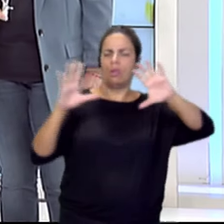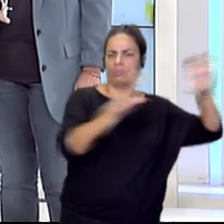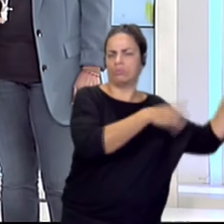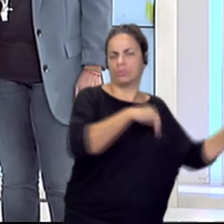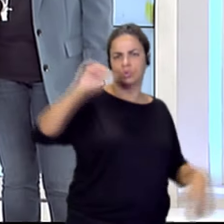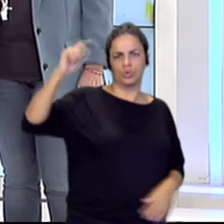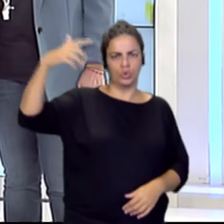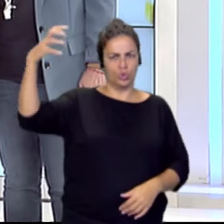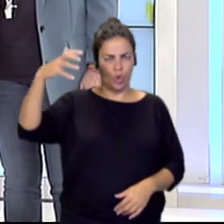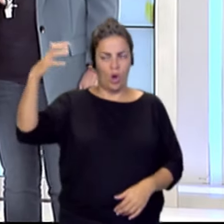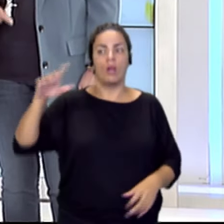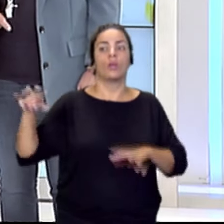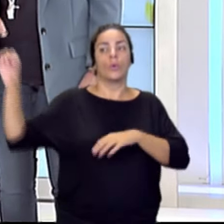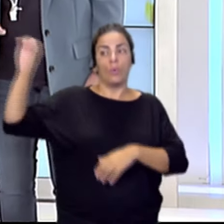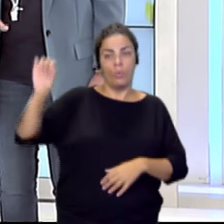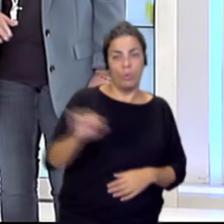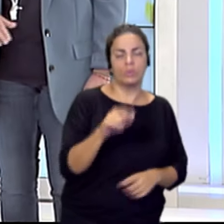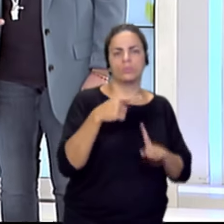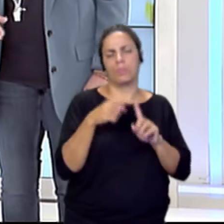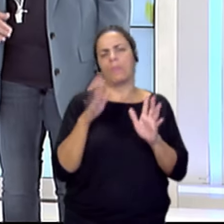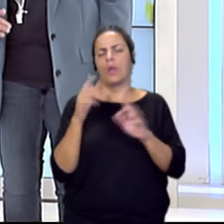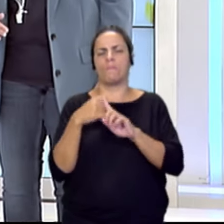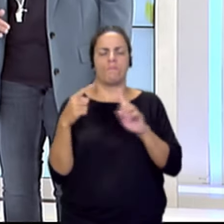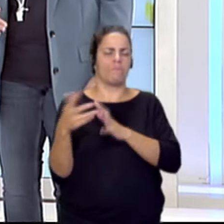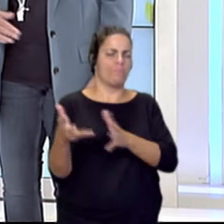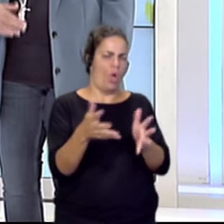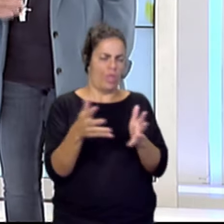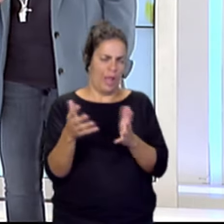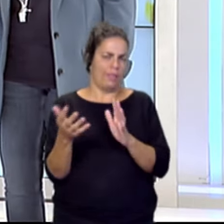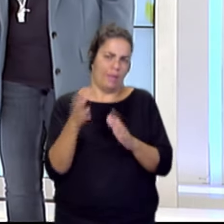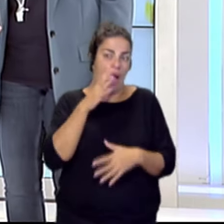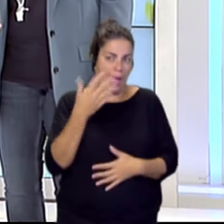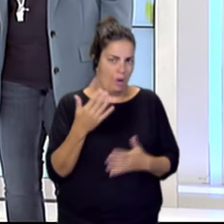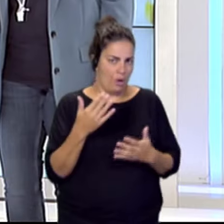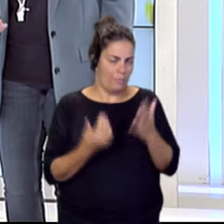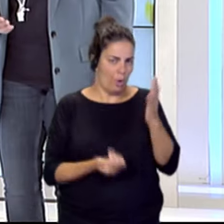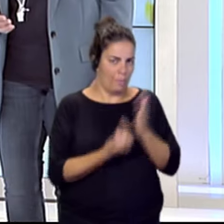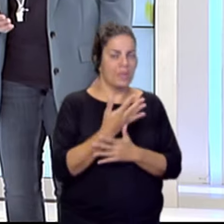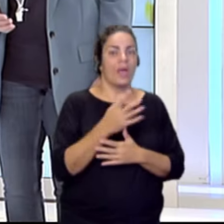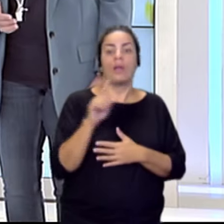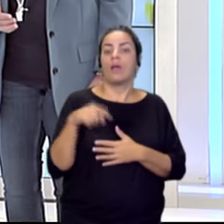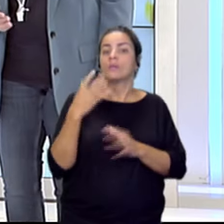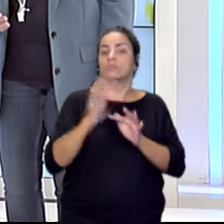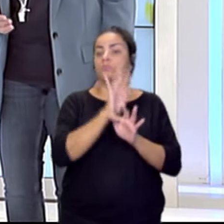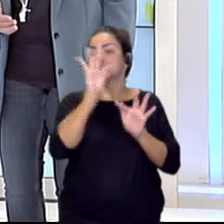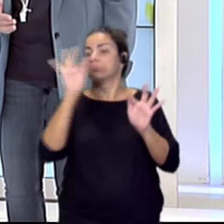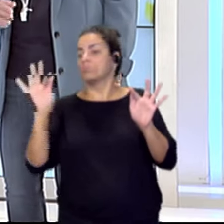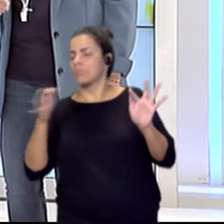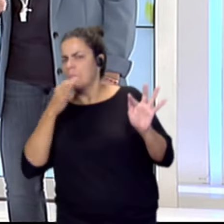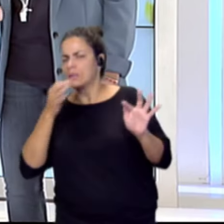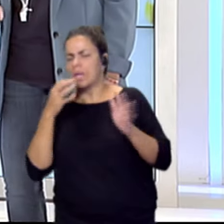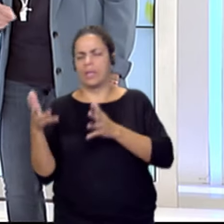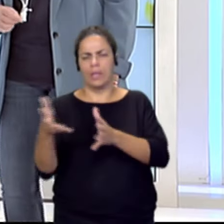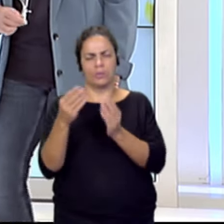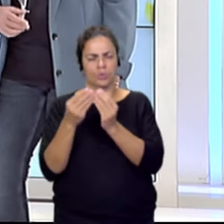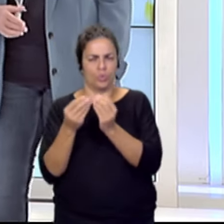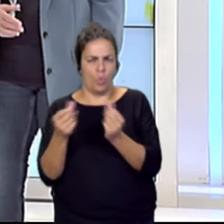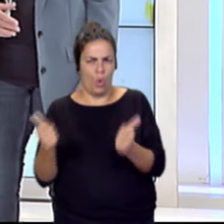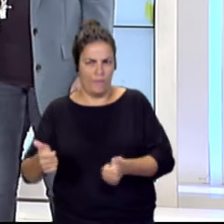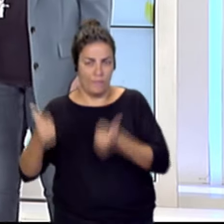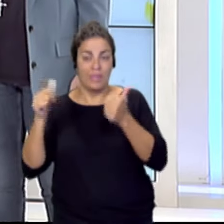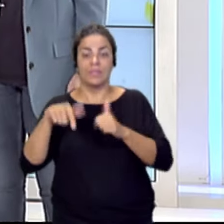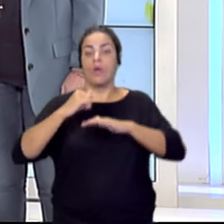Sopla el viento alisio, lo hace de forma moderada en estas primeras horas de la mañana, va a perder intensidad a lo largo de la tarde. Y en el mar hoy